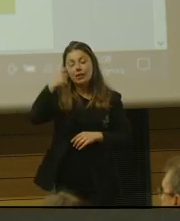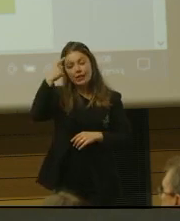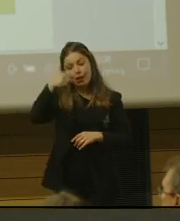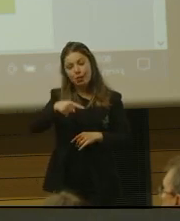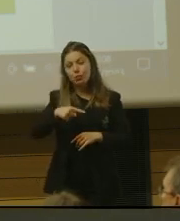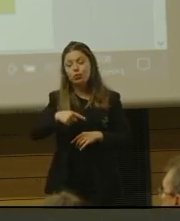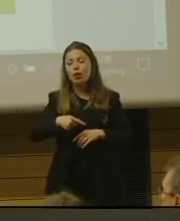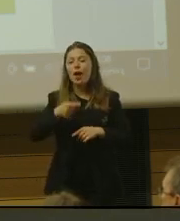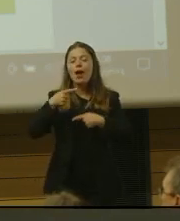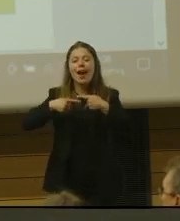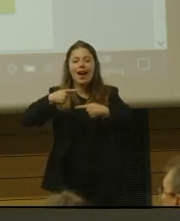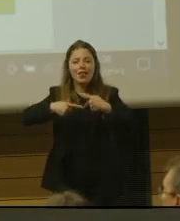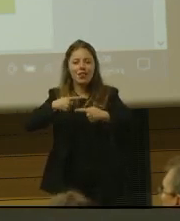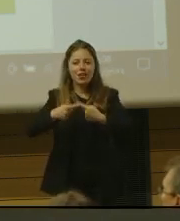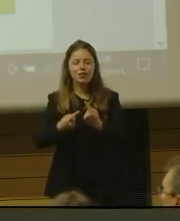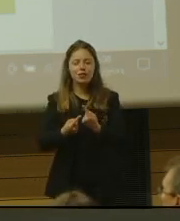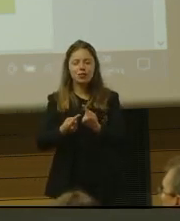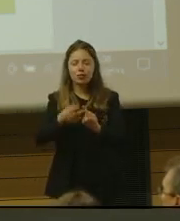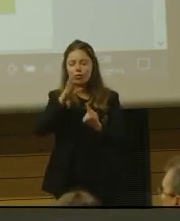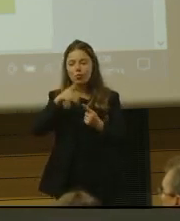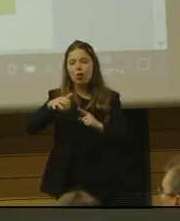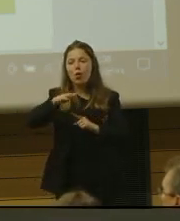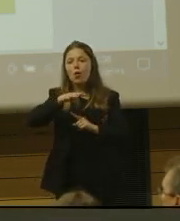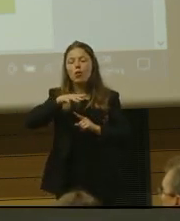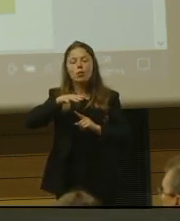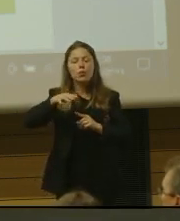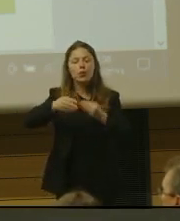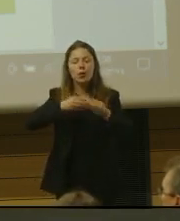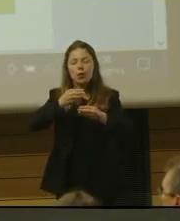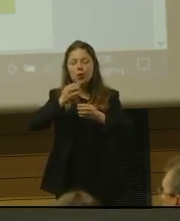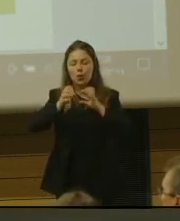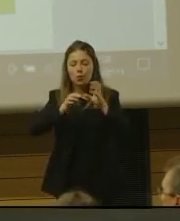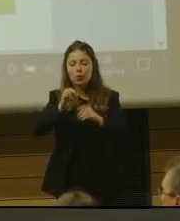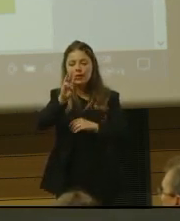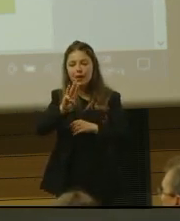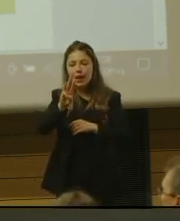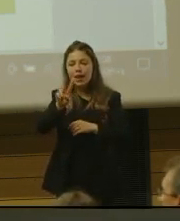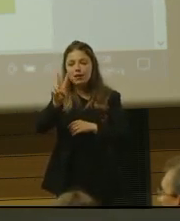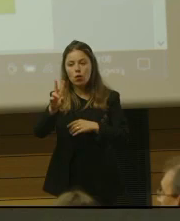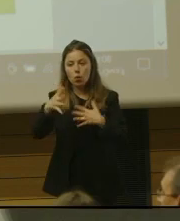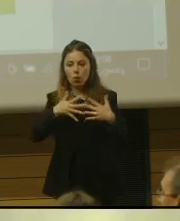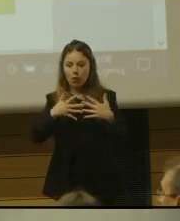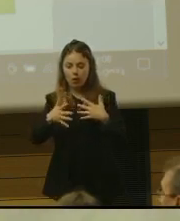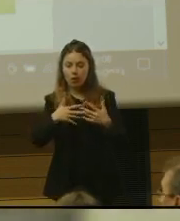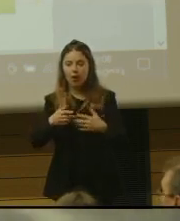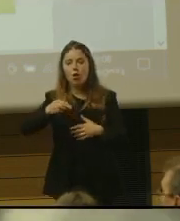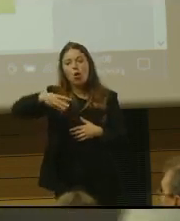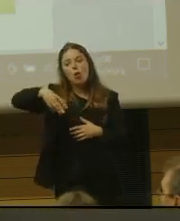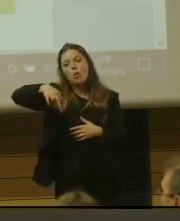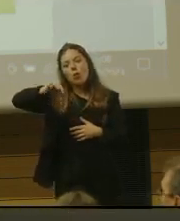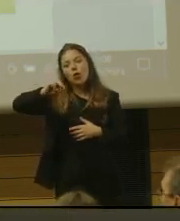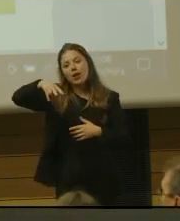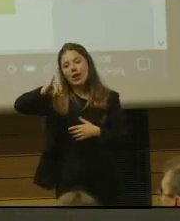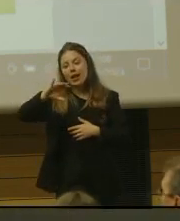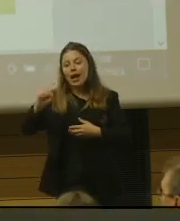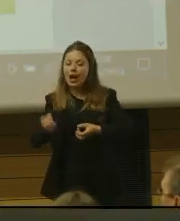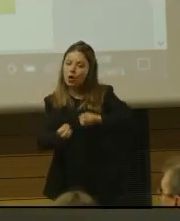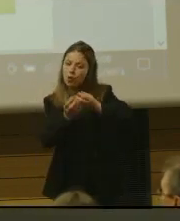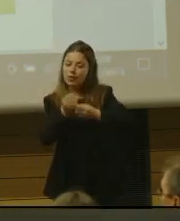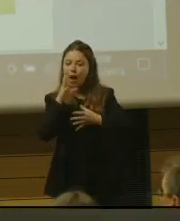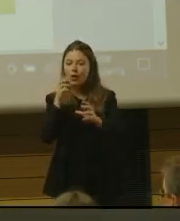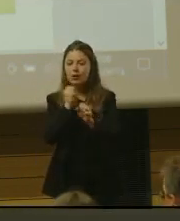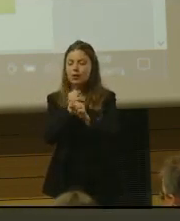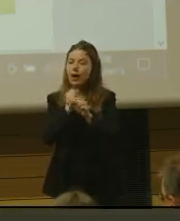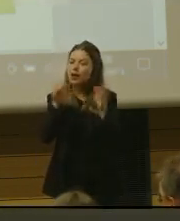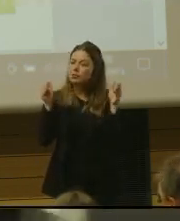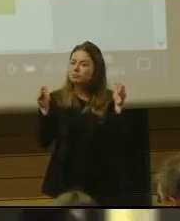los perjuicios y lo que puede pasar con el humo de segunda mano y de tercera mano que ha estado contando Mónica. Ahora lo que queríamos trabajar un poco,